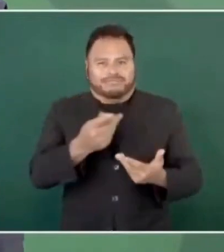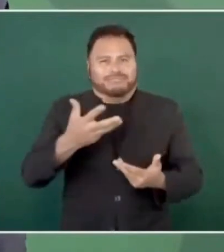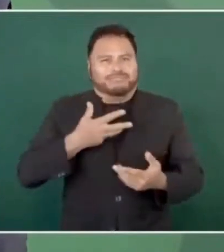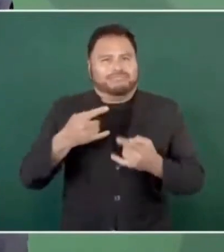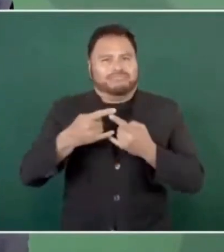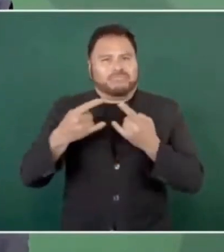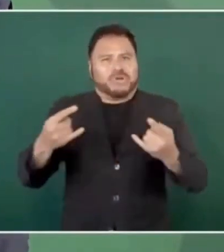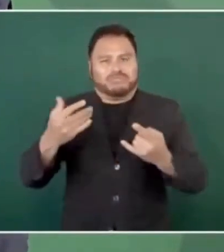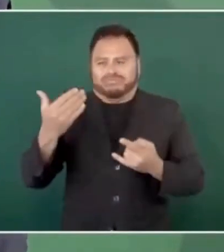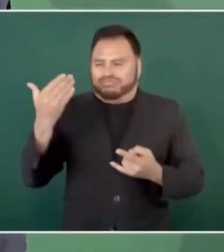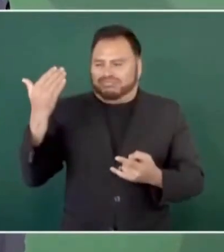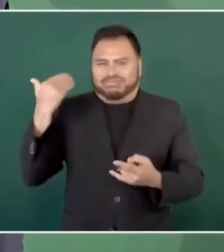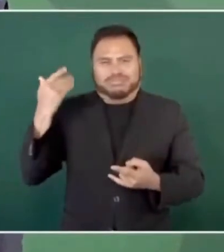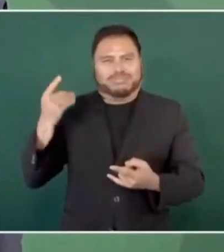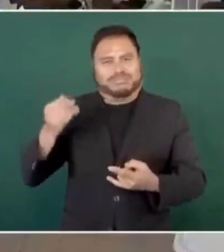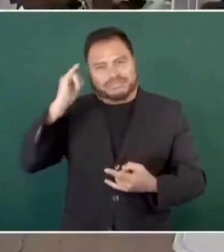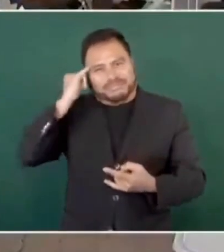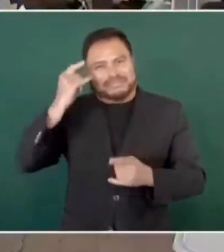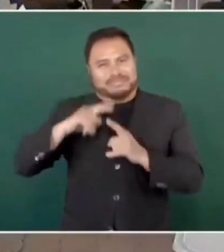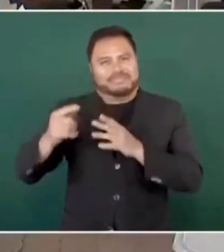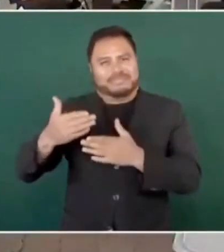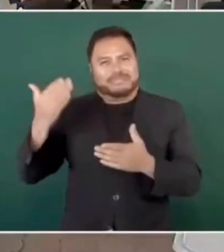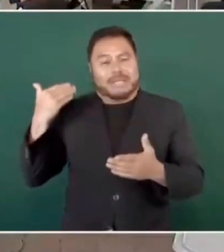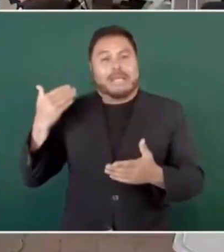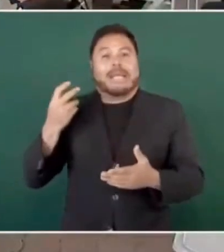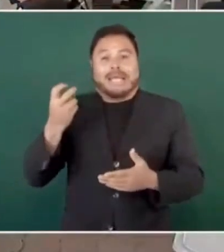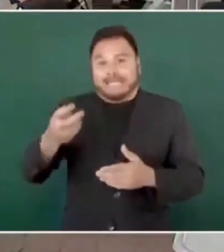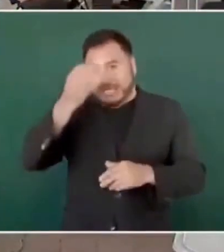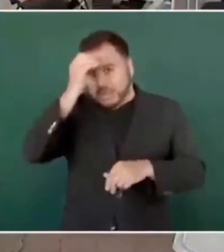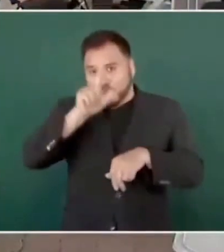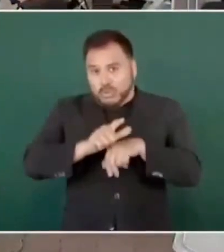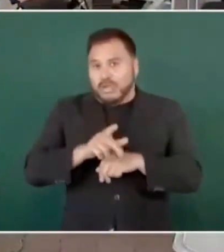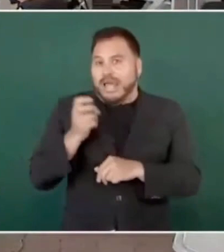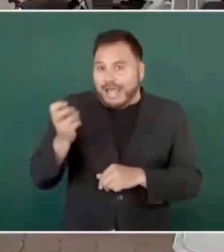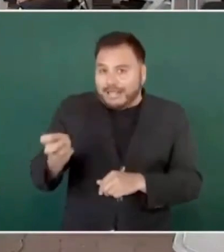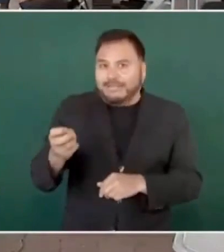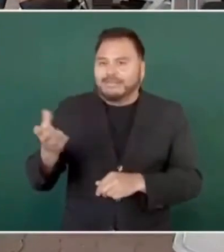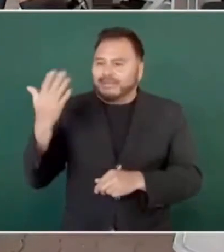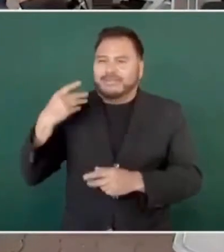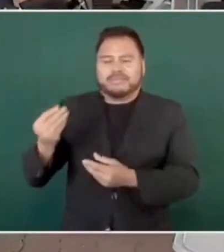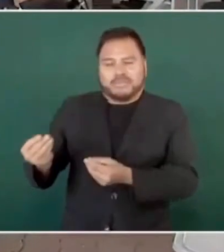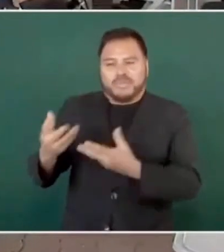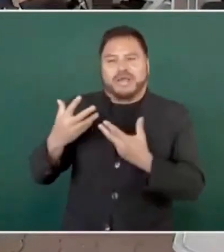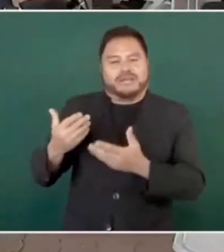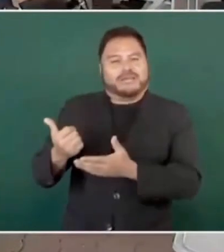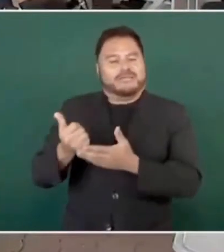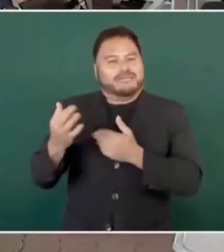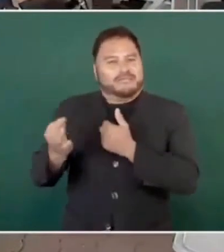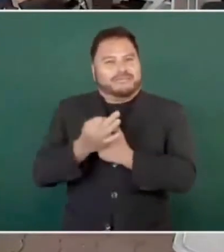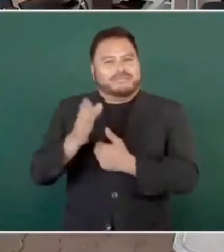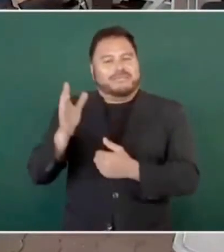Y esas culturas pues nos han protegido